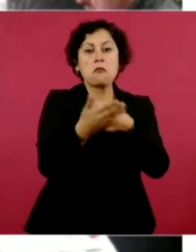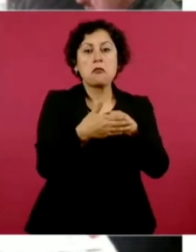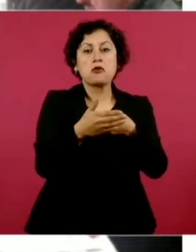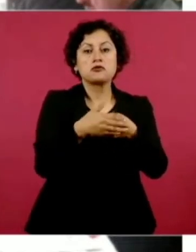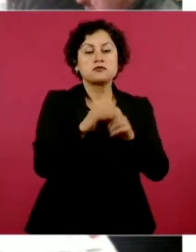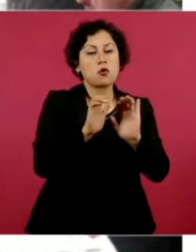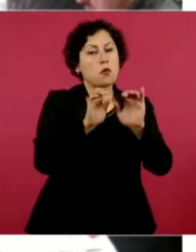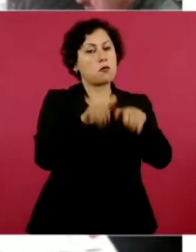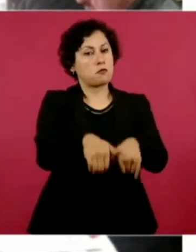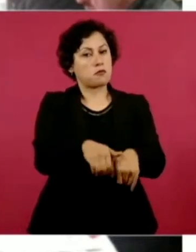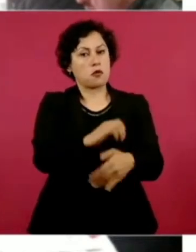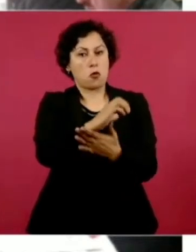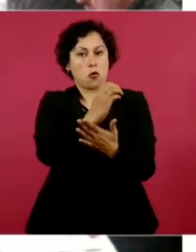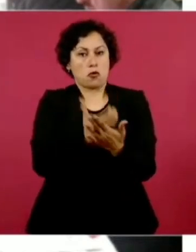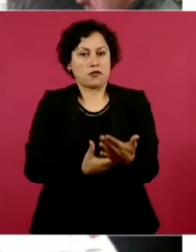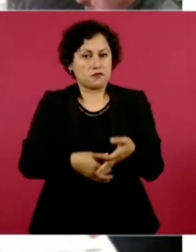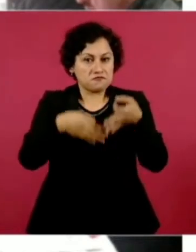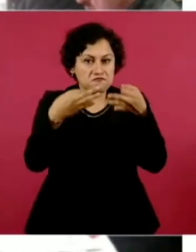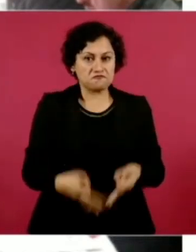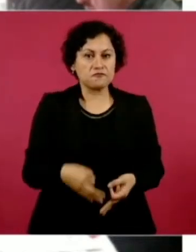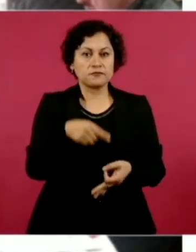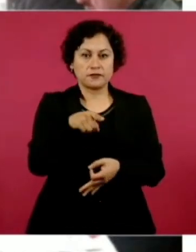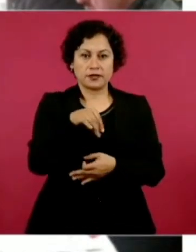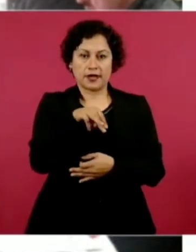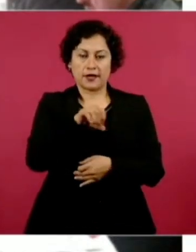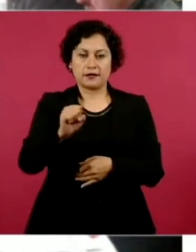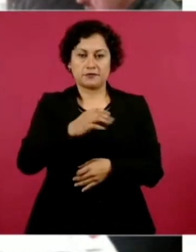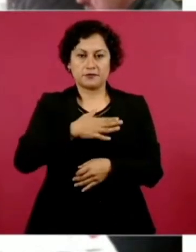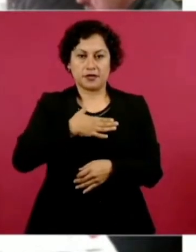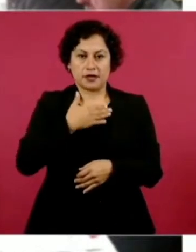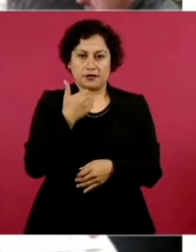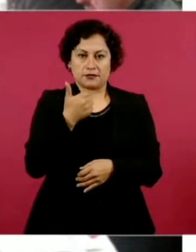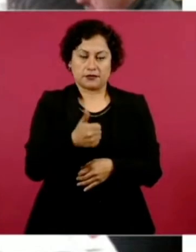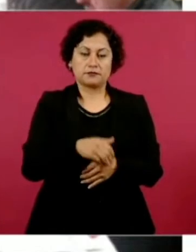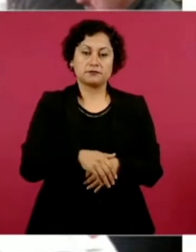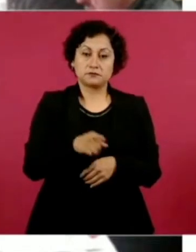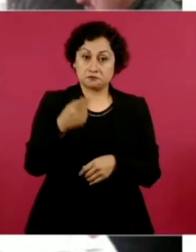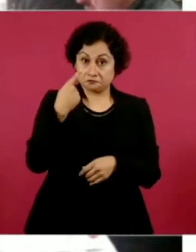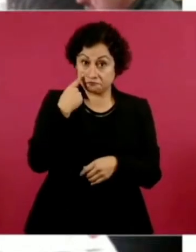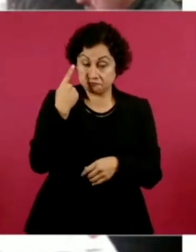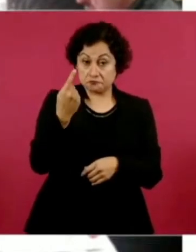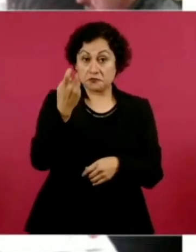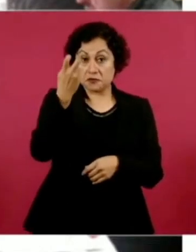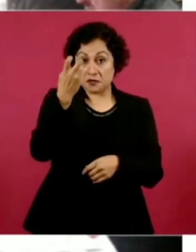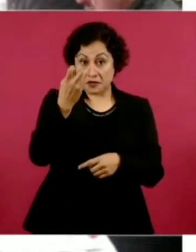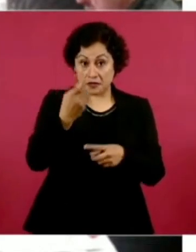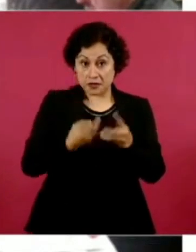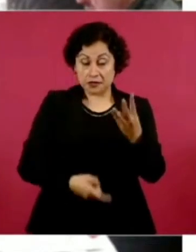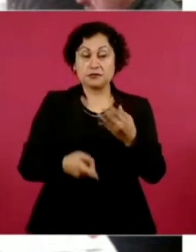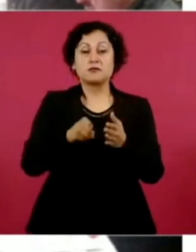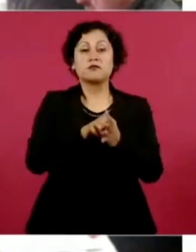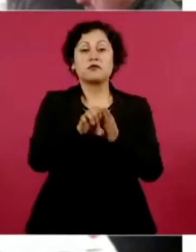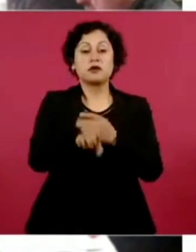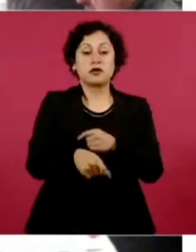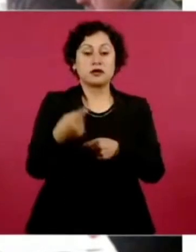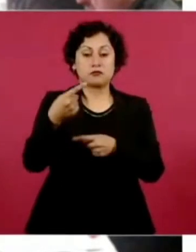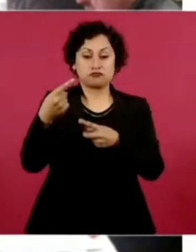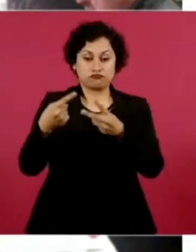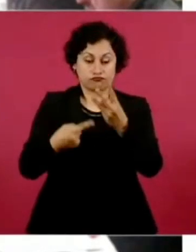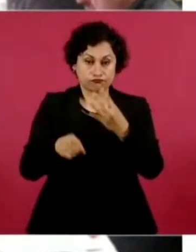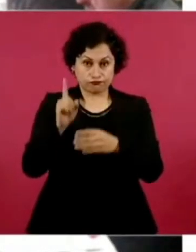en el IMSS Bienestar. Estas son las especialidades que han tenido el mayor número: anestesia, pediatría,